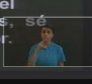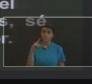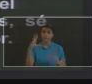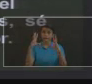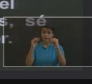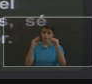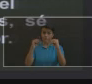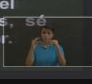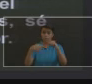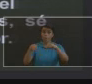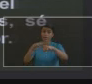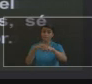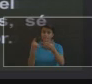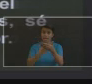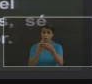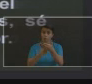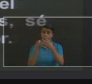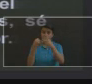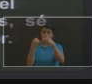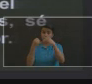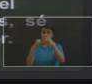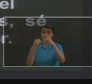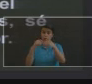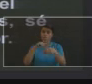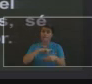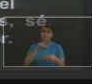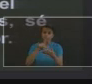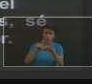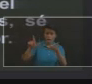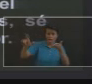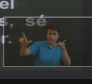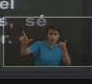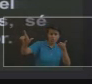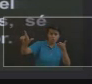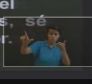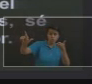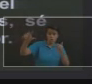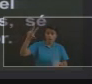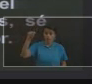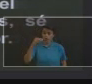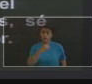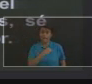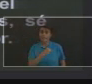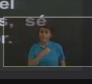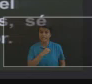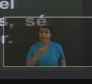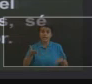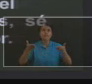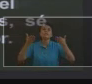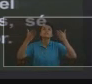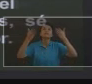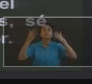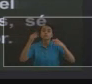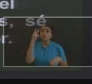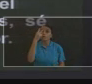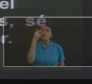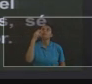mas el publicano, estando lejos, no quería ni aún alzar los ojos al